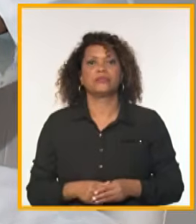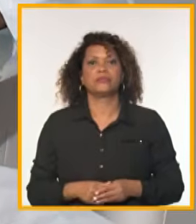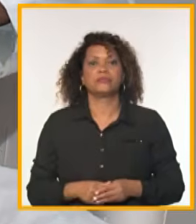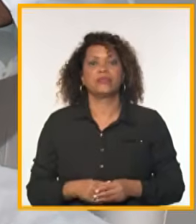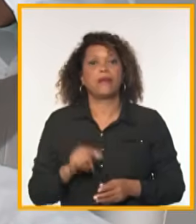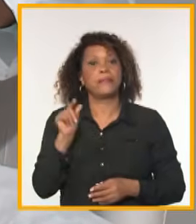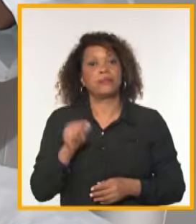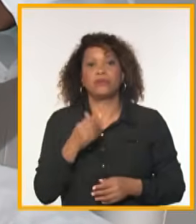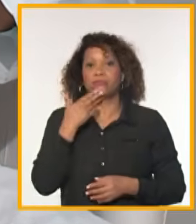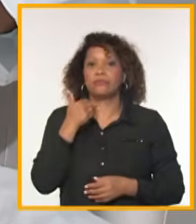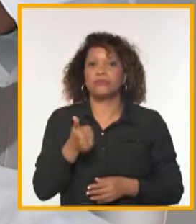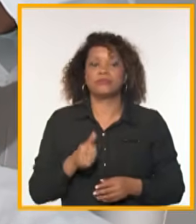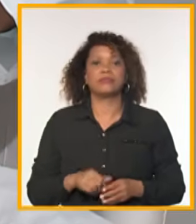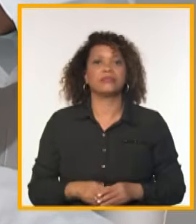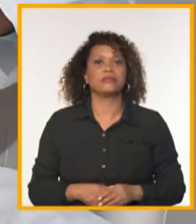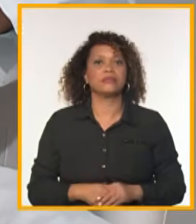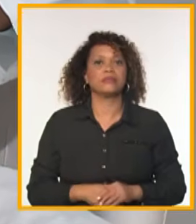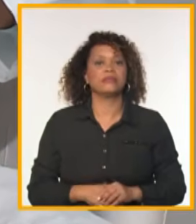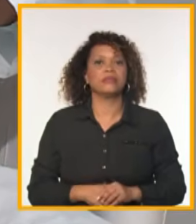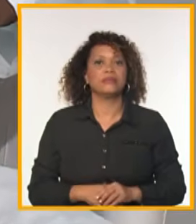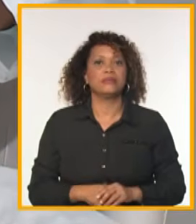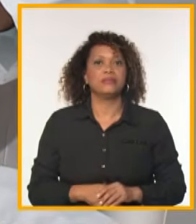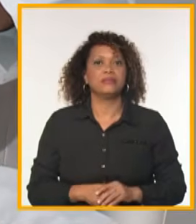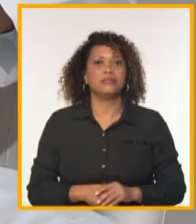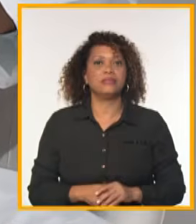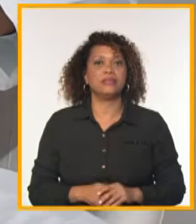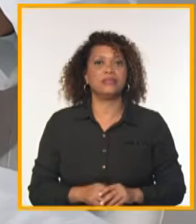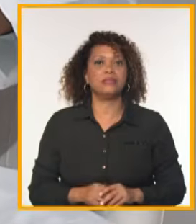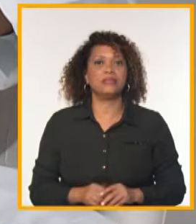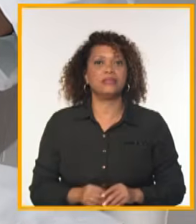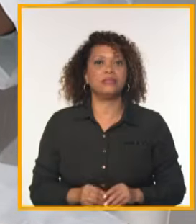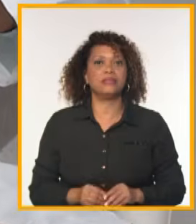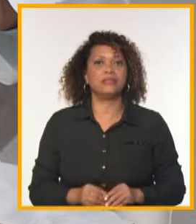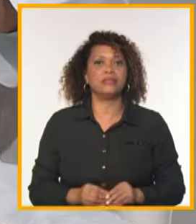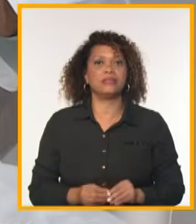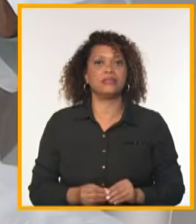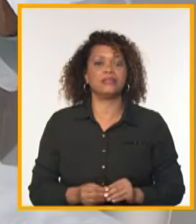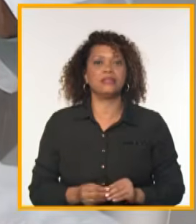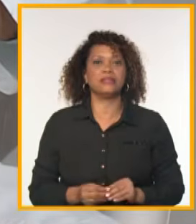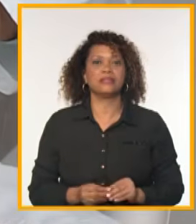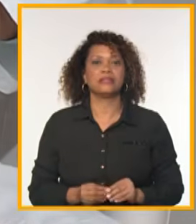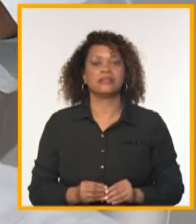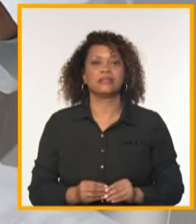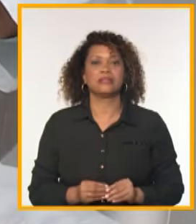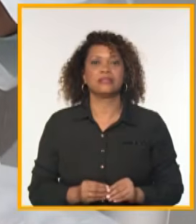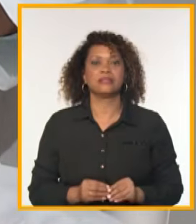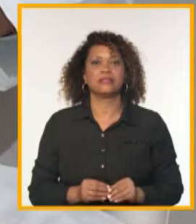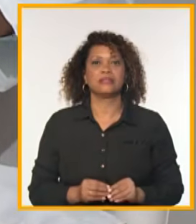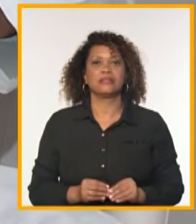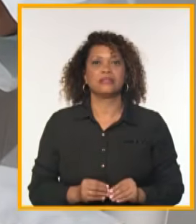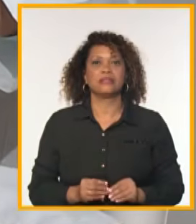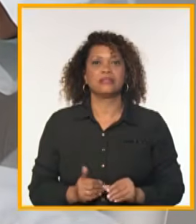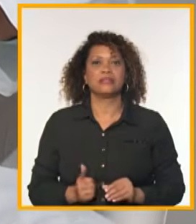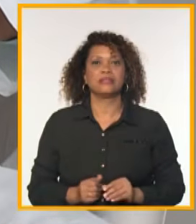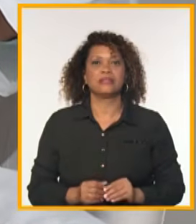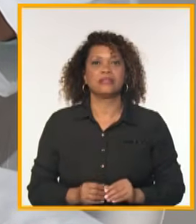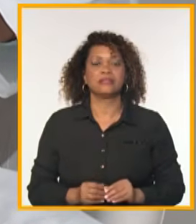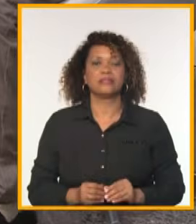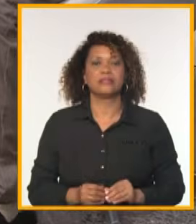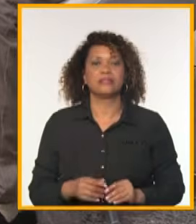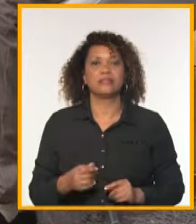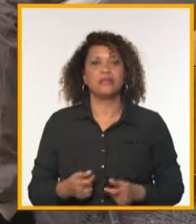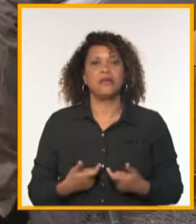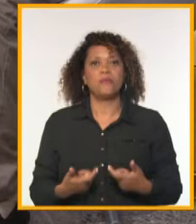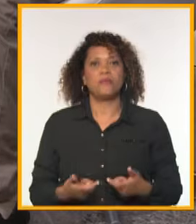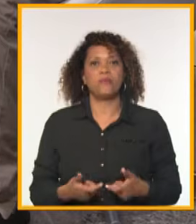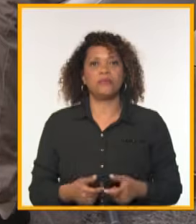persona, un epidemiólogo brillante, además muy guapo también él. De la generación